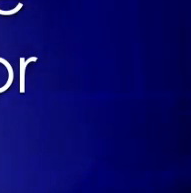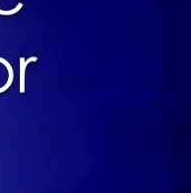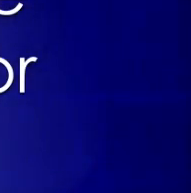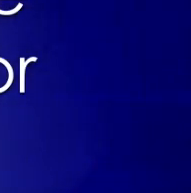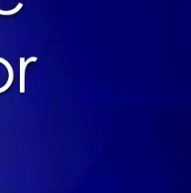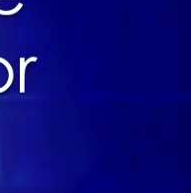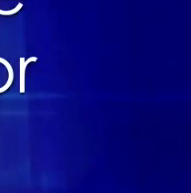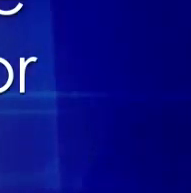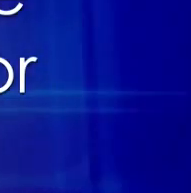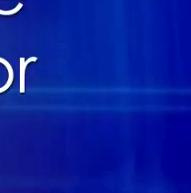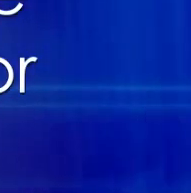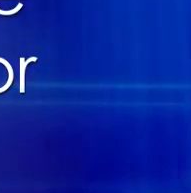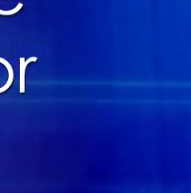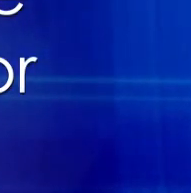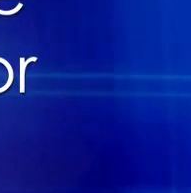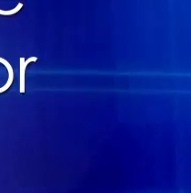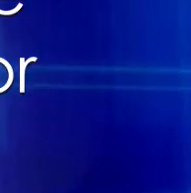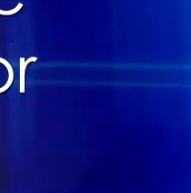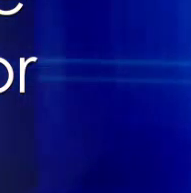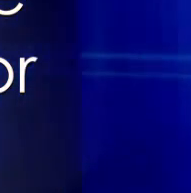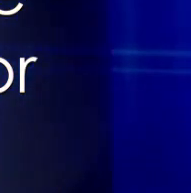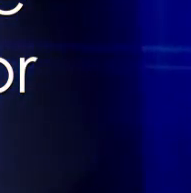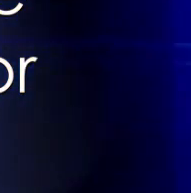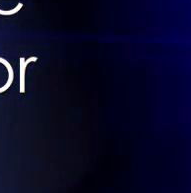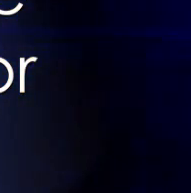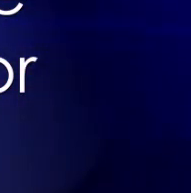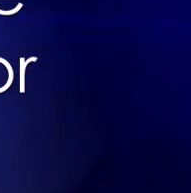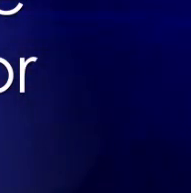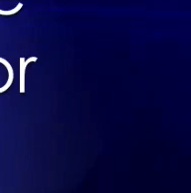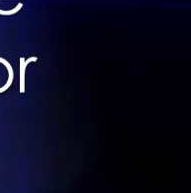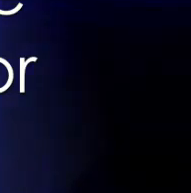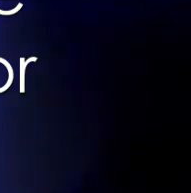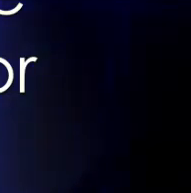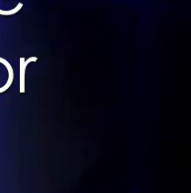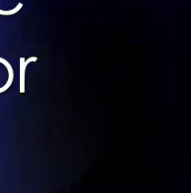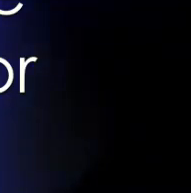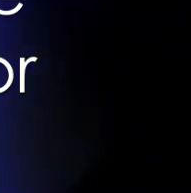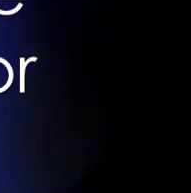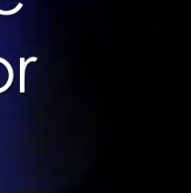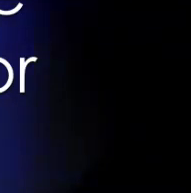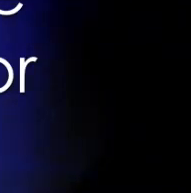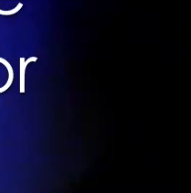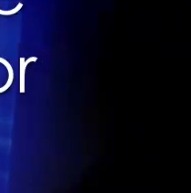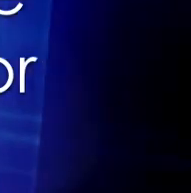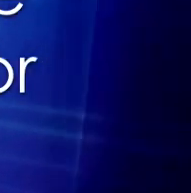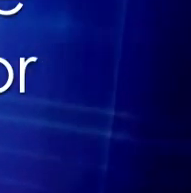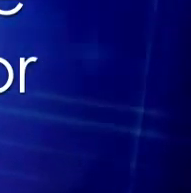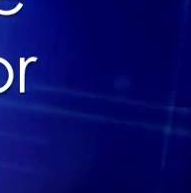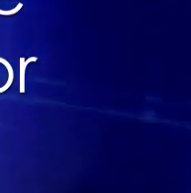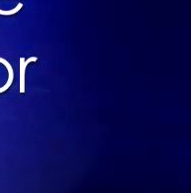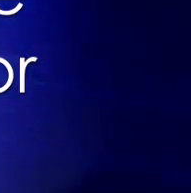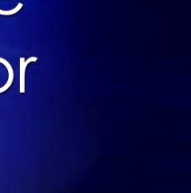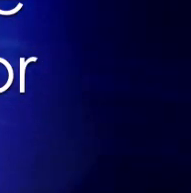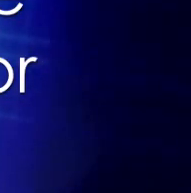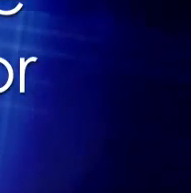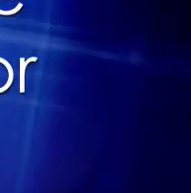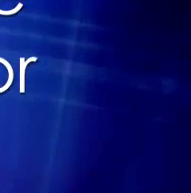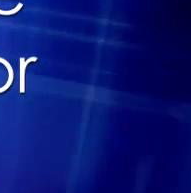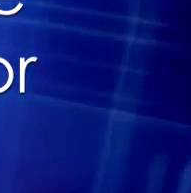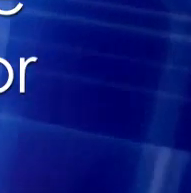No, hermano, no andaba. A él lo mandaron a los gentiles y tuvo que ir a los gentiles. Pero cuando usted lee la Biblia, él